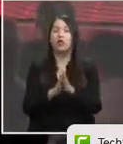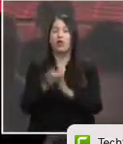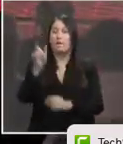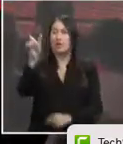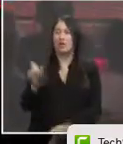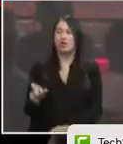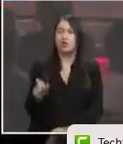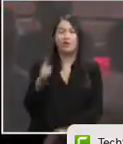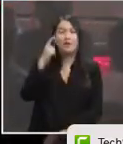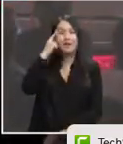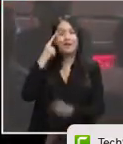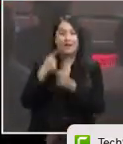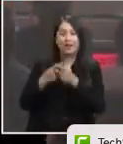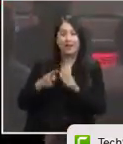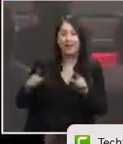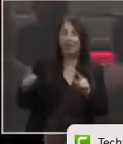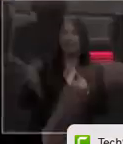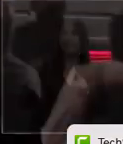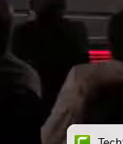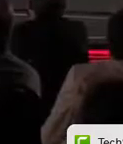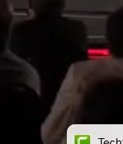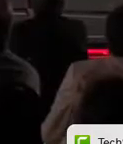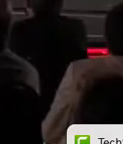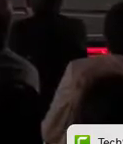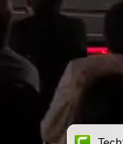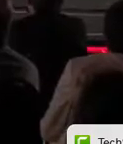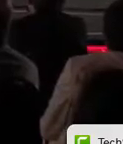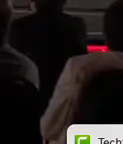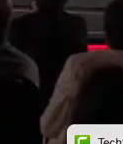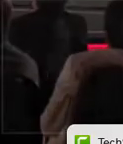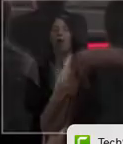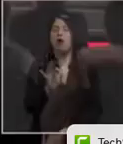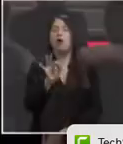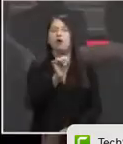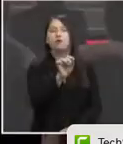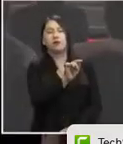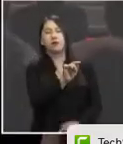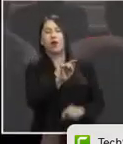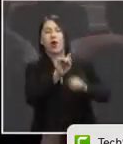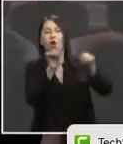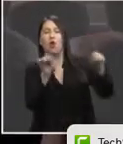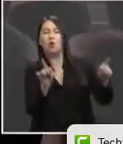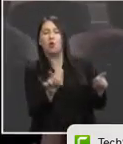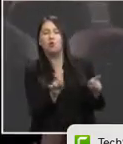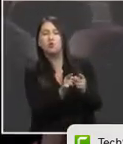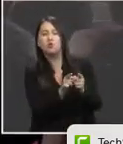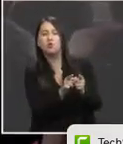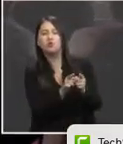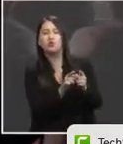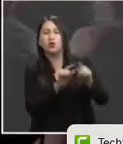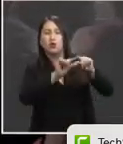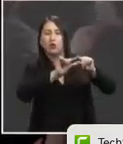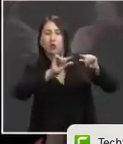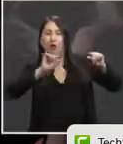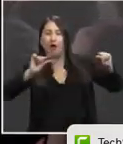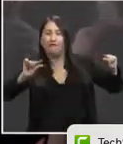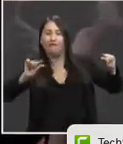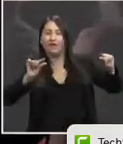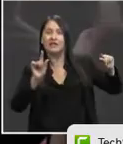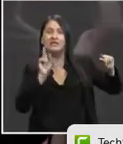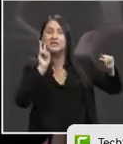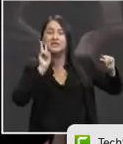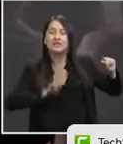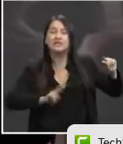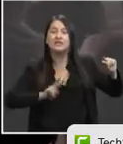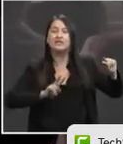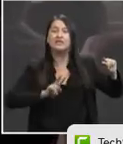piensa distinto a uno, o se sacan conclusiones de una frase sin contexto. Este